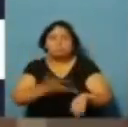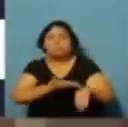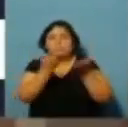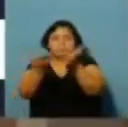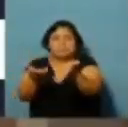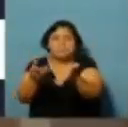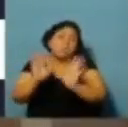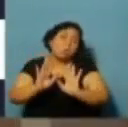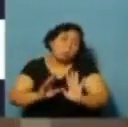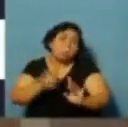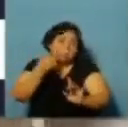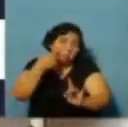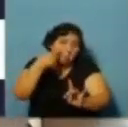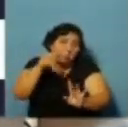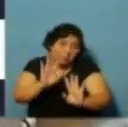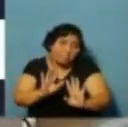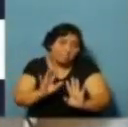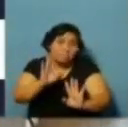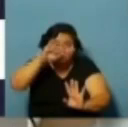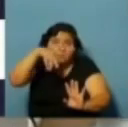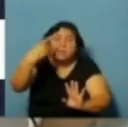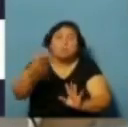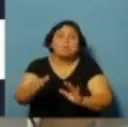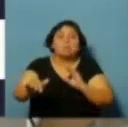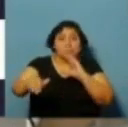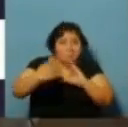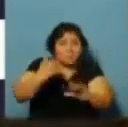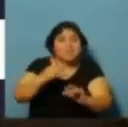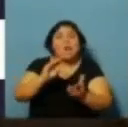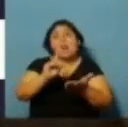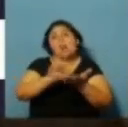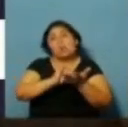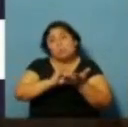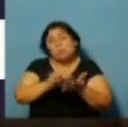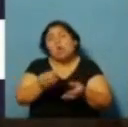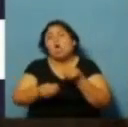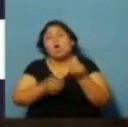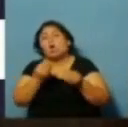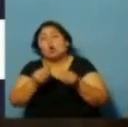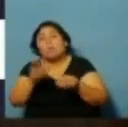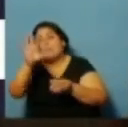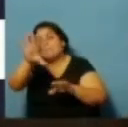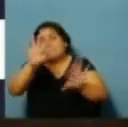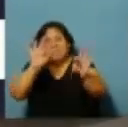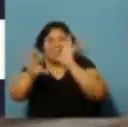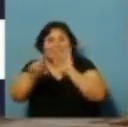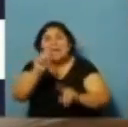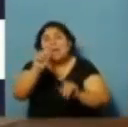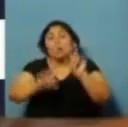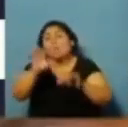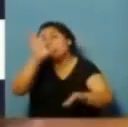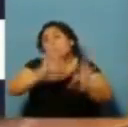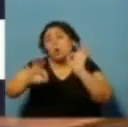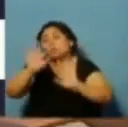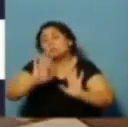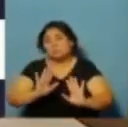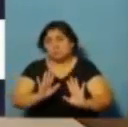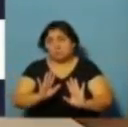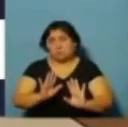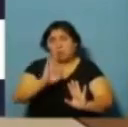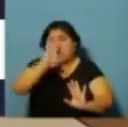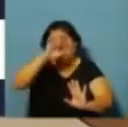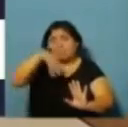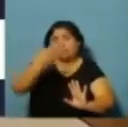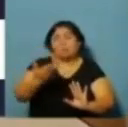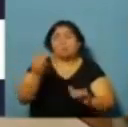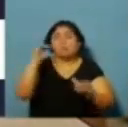después nos los harán llegar a nosotros para ver qué proyectos podemos sacar en la legislatura. Después se recepcionan los